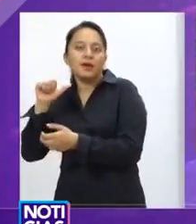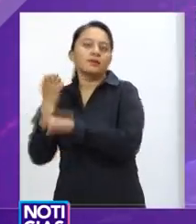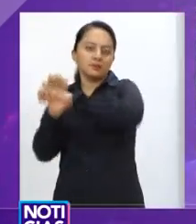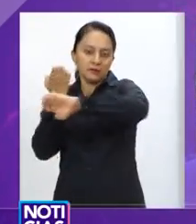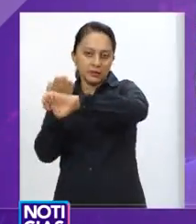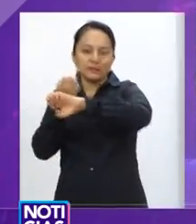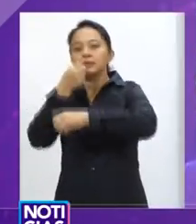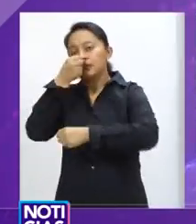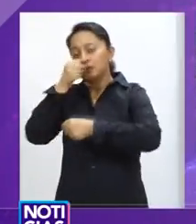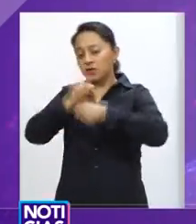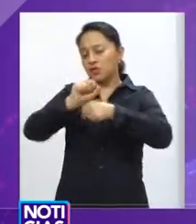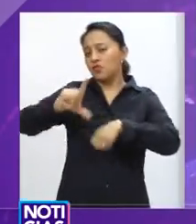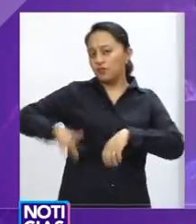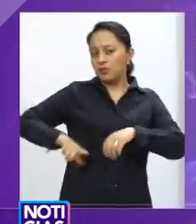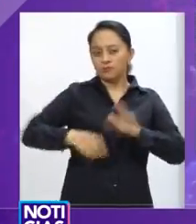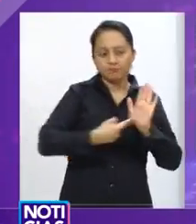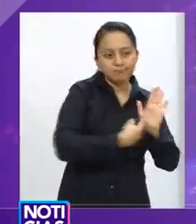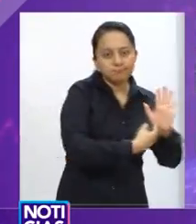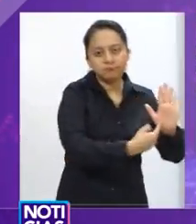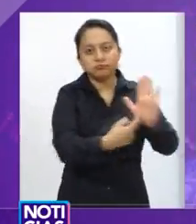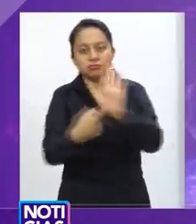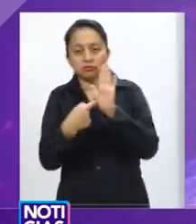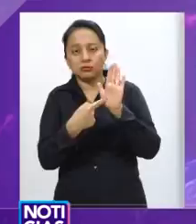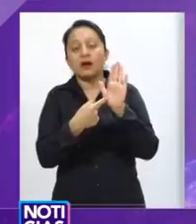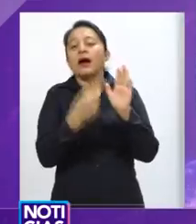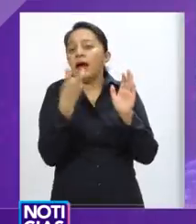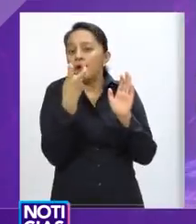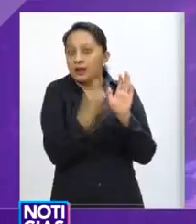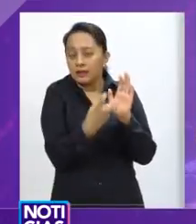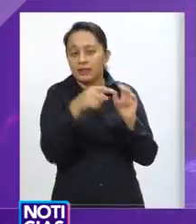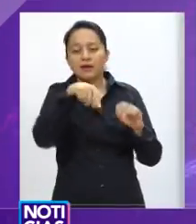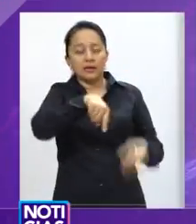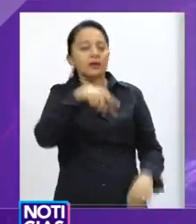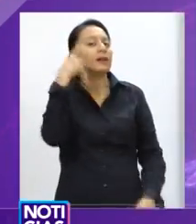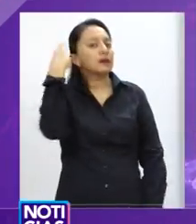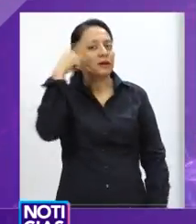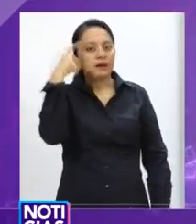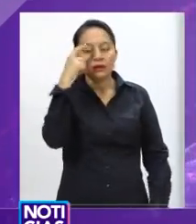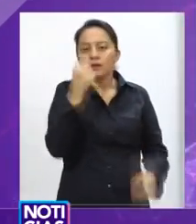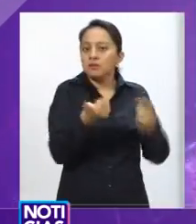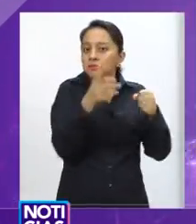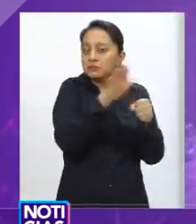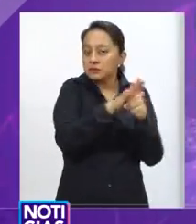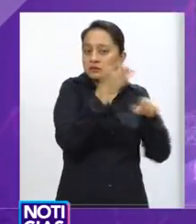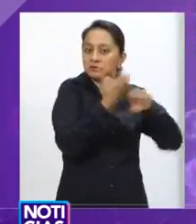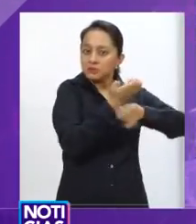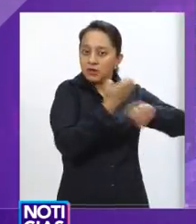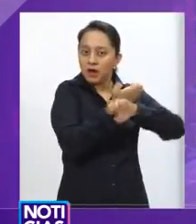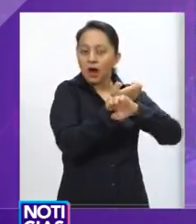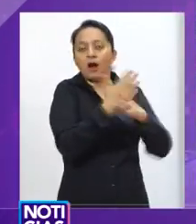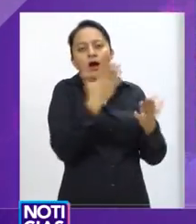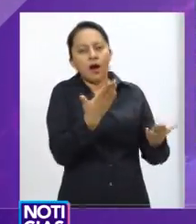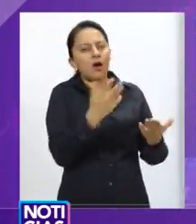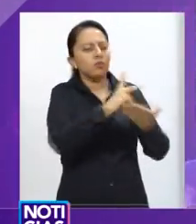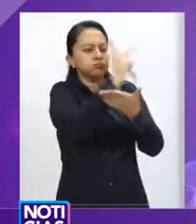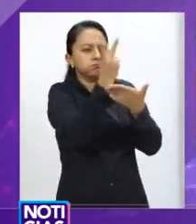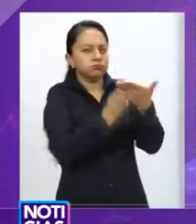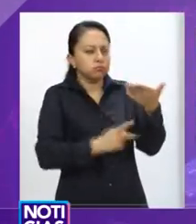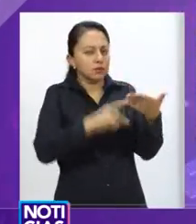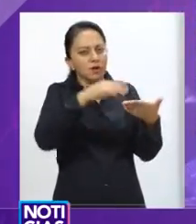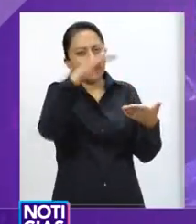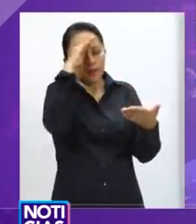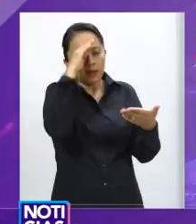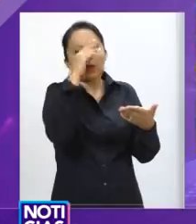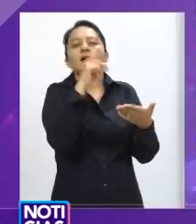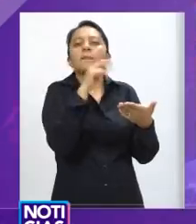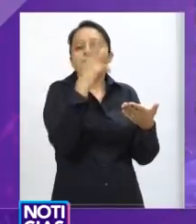querétaro la administración estatal construye un programa de respeto a los derechos humanos a la tolerancia y a la dignidad de las personas porque considero